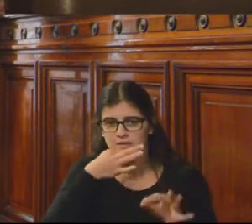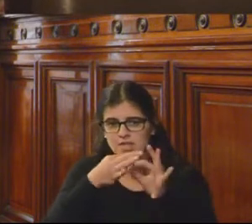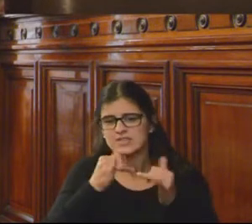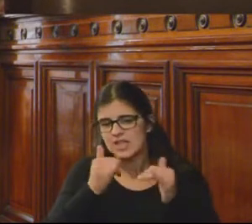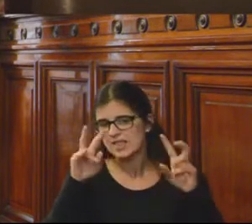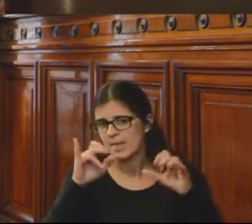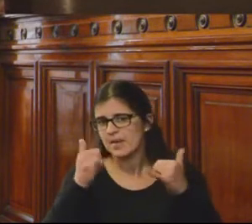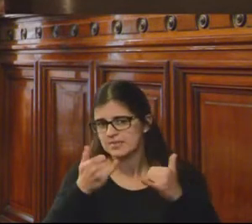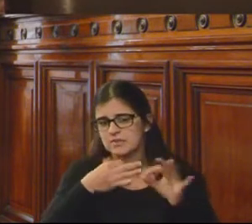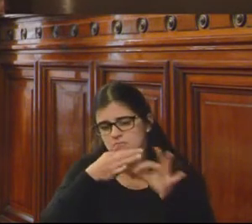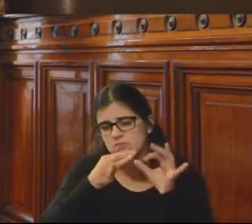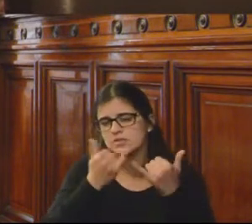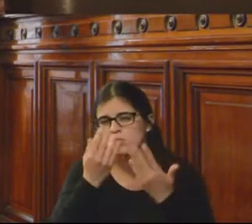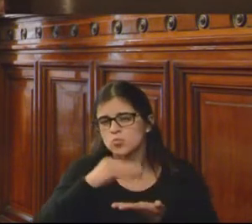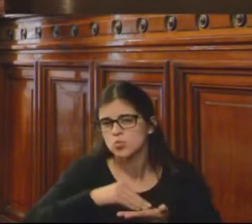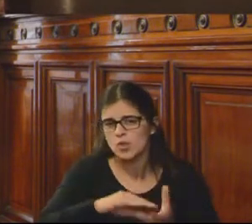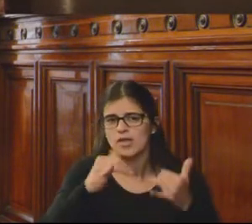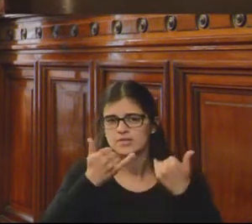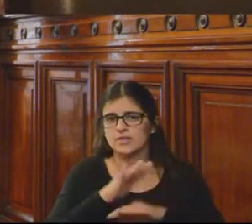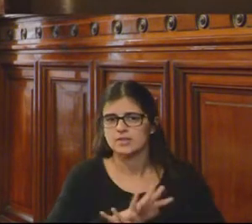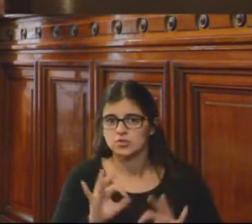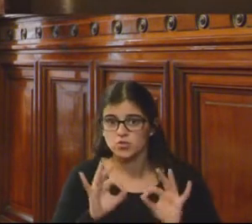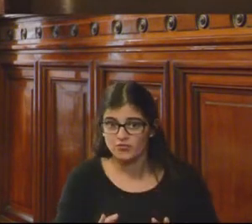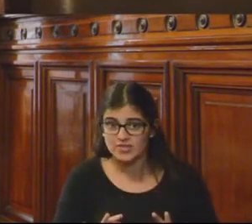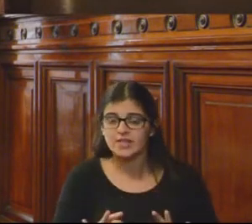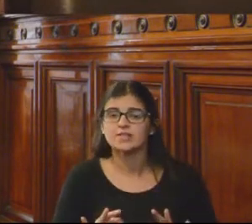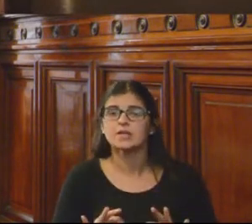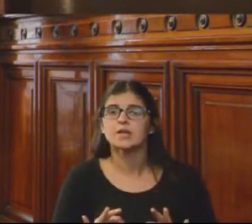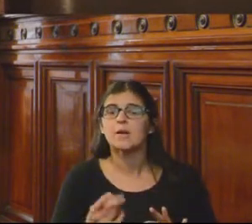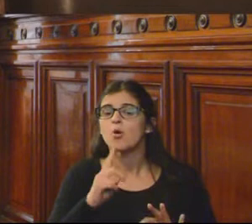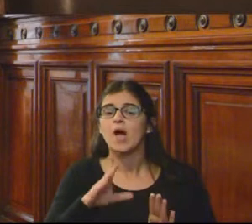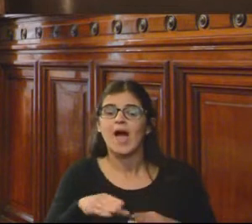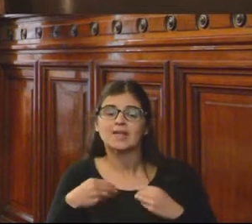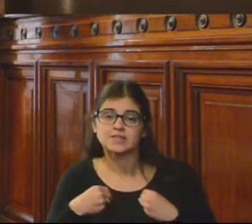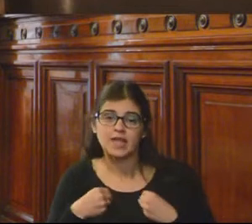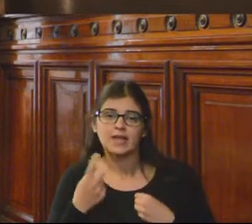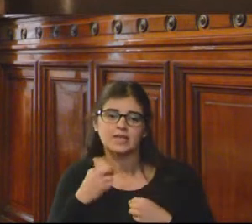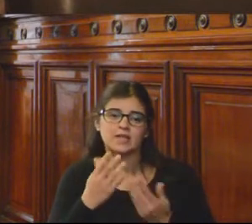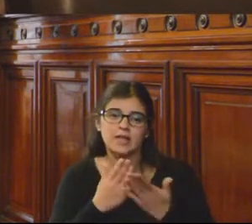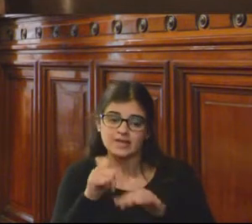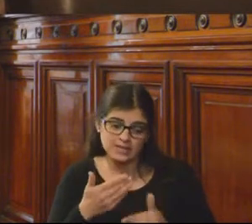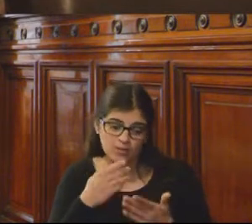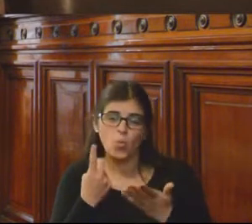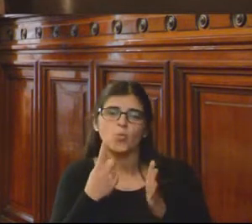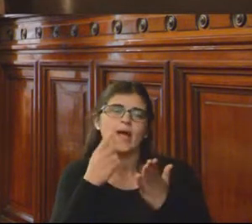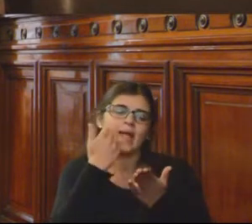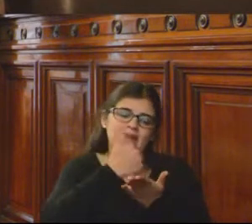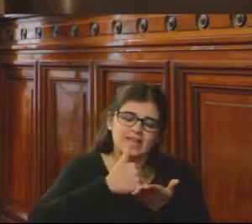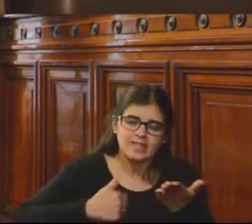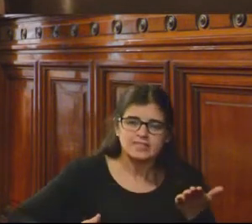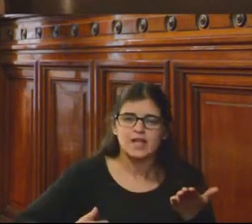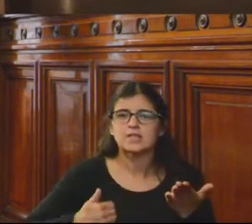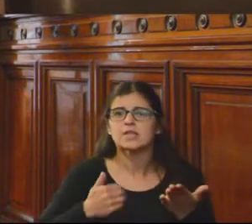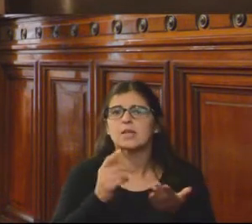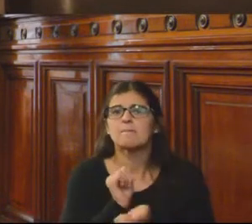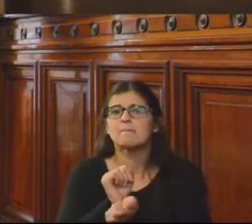abordado suficientemente. Nosotros no podemos aceptar que se hable acá de una lista de supuestos